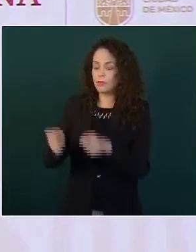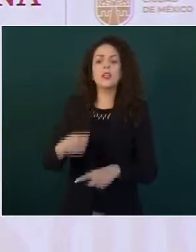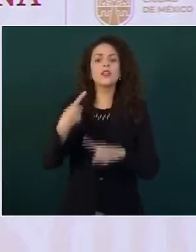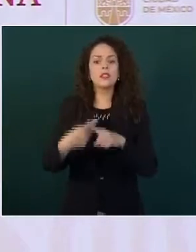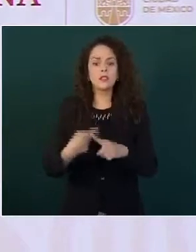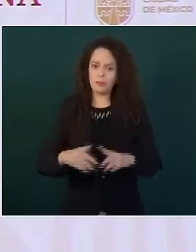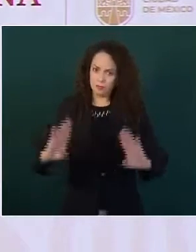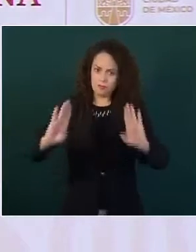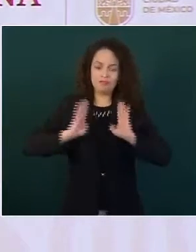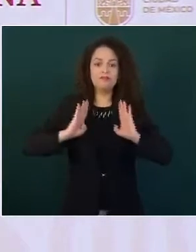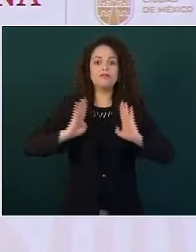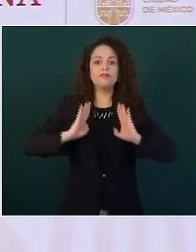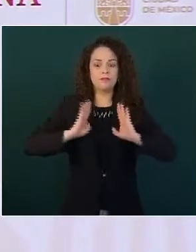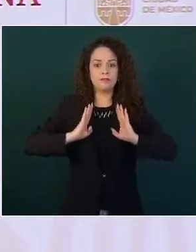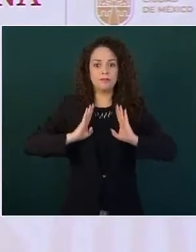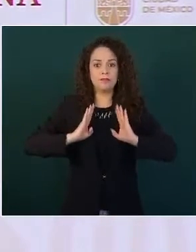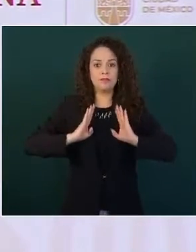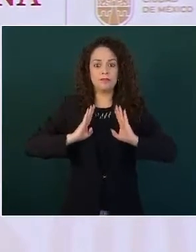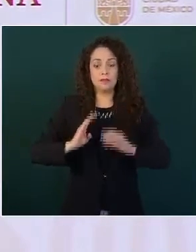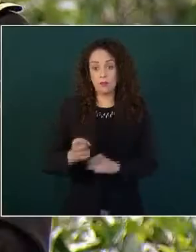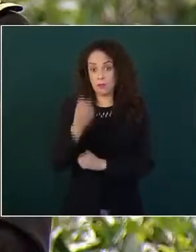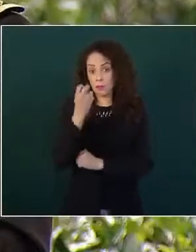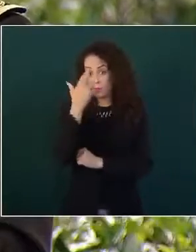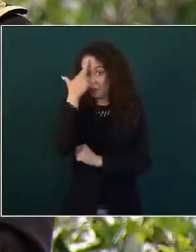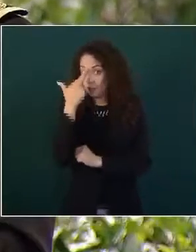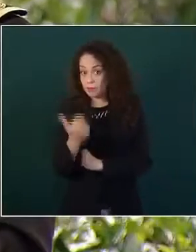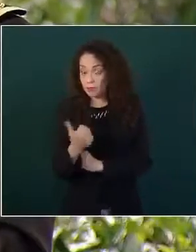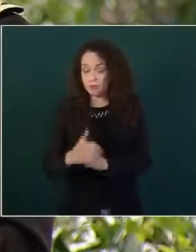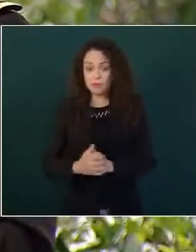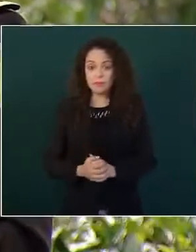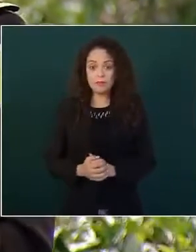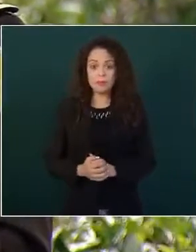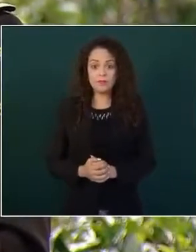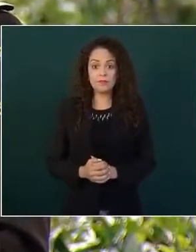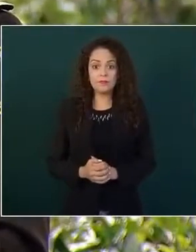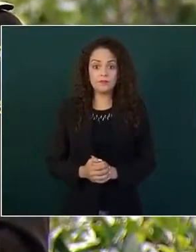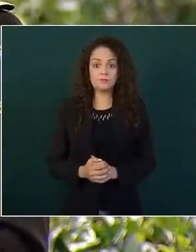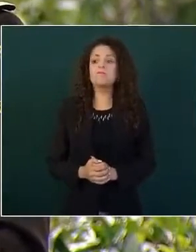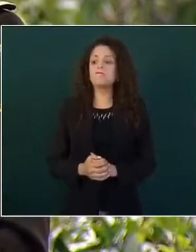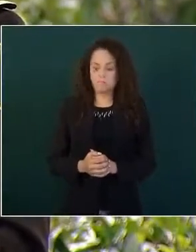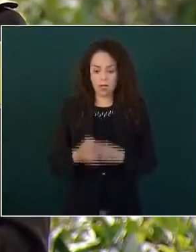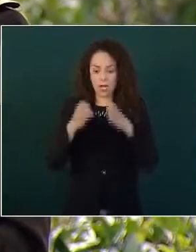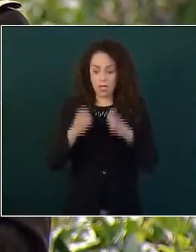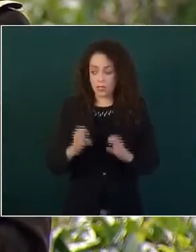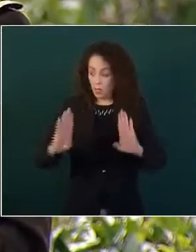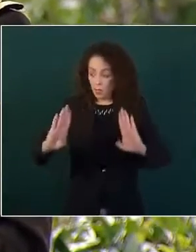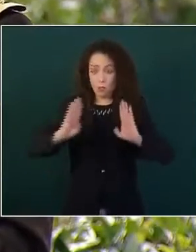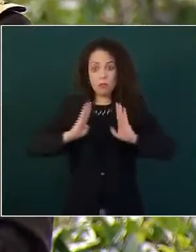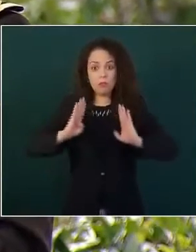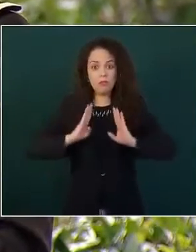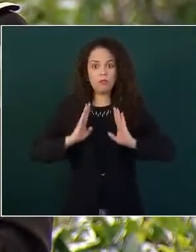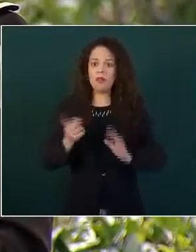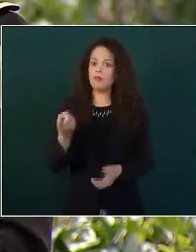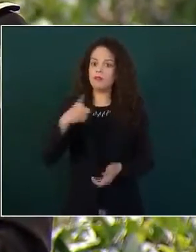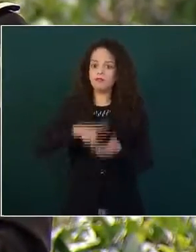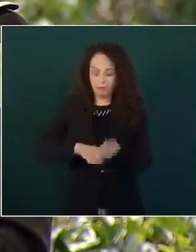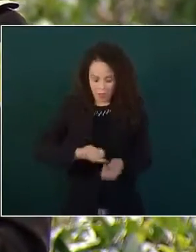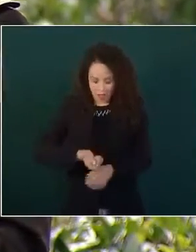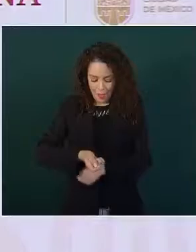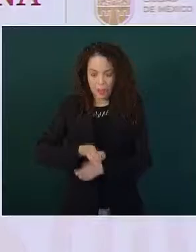Ejército. Por ello, servir en el Ejército Mexicano representa